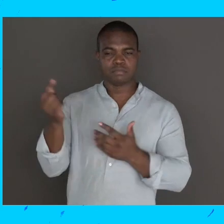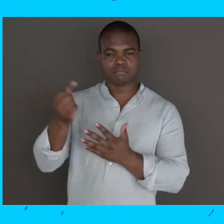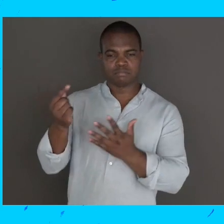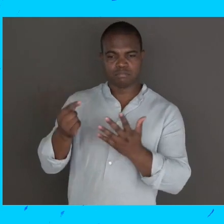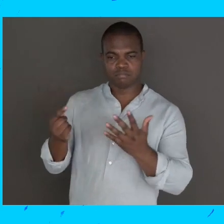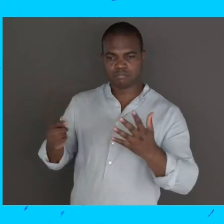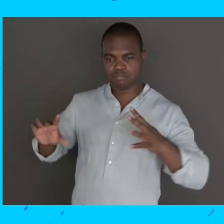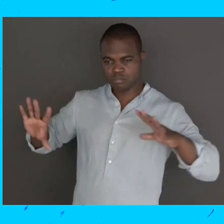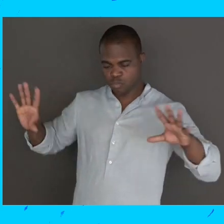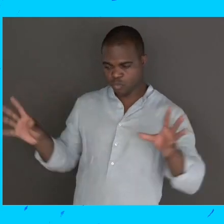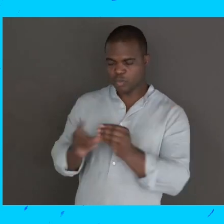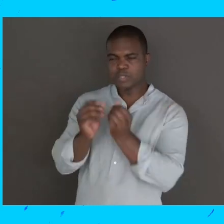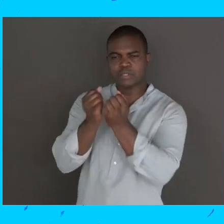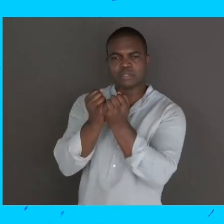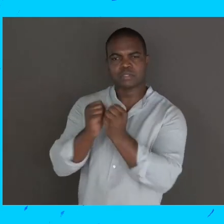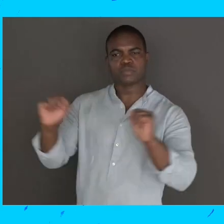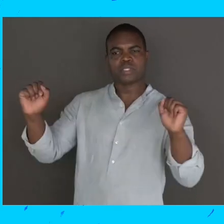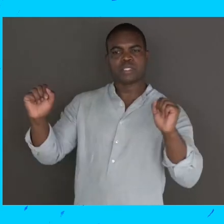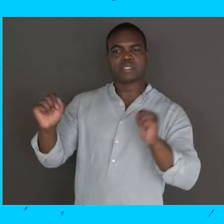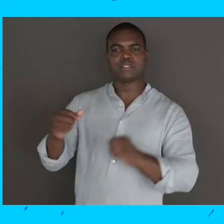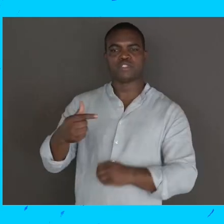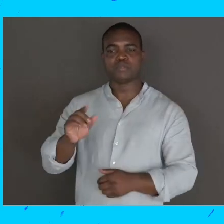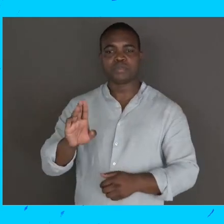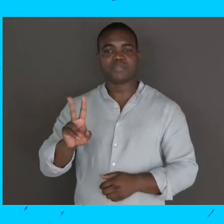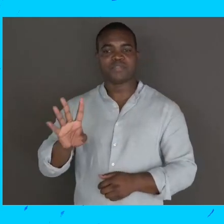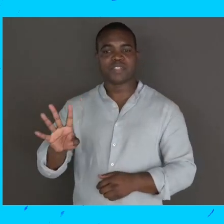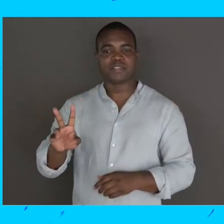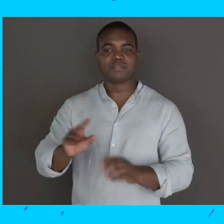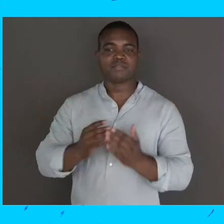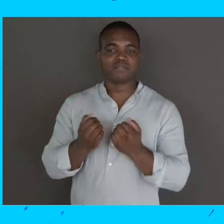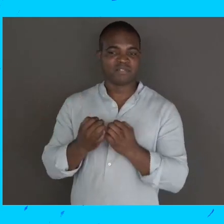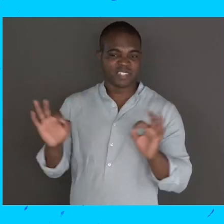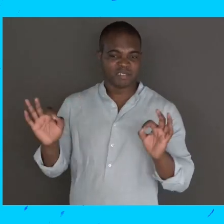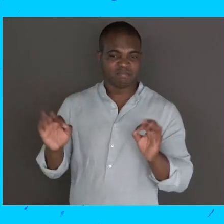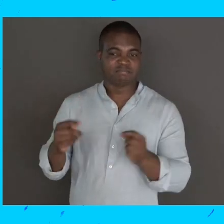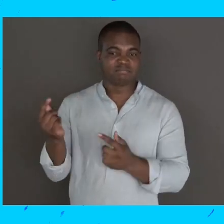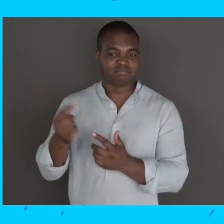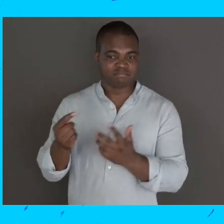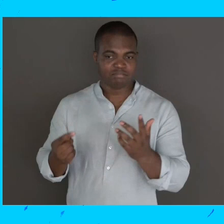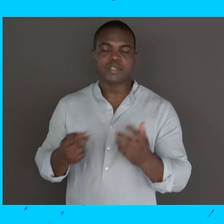en los esfuerzos colectivos para empoderar y educar a los adolescentes y jóvenes.